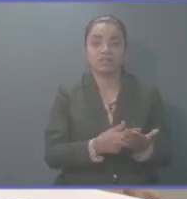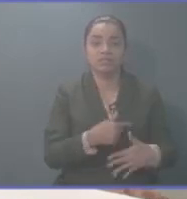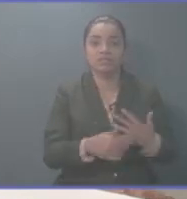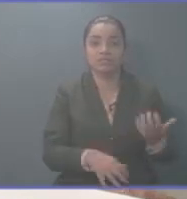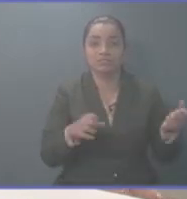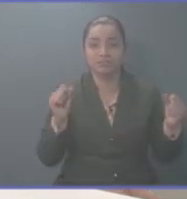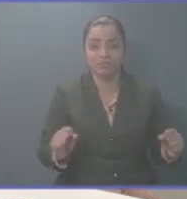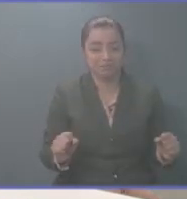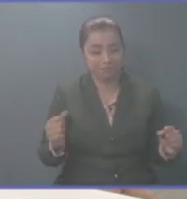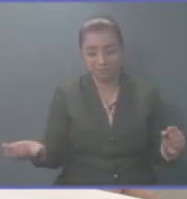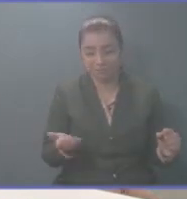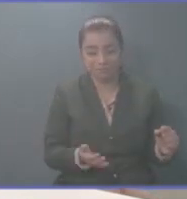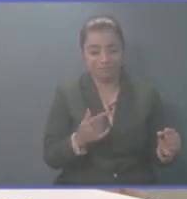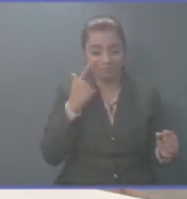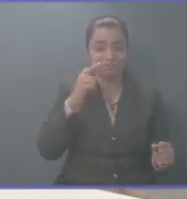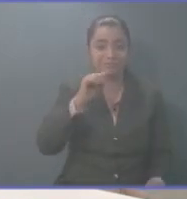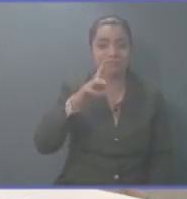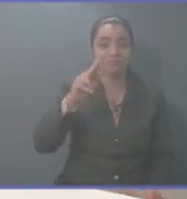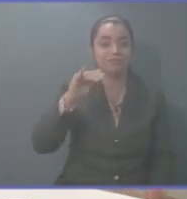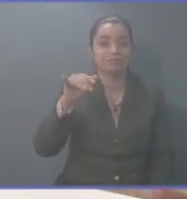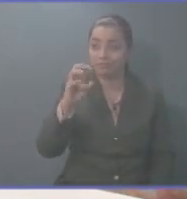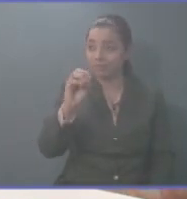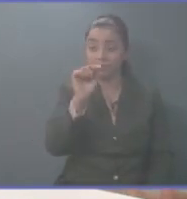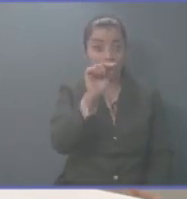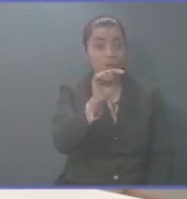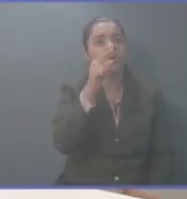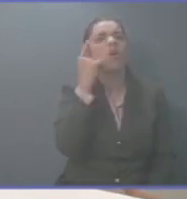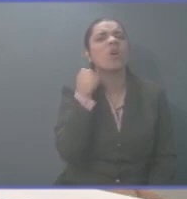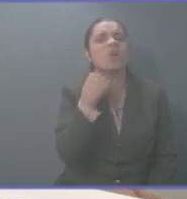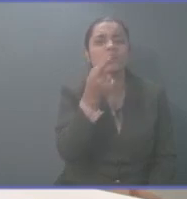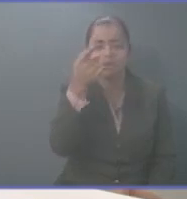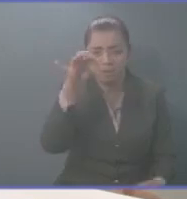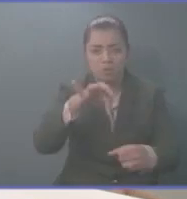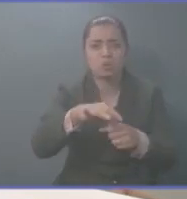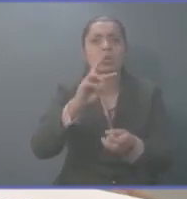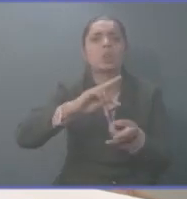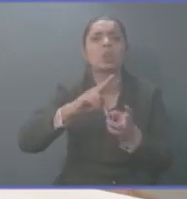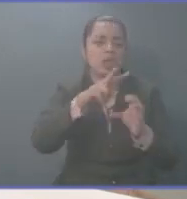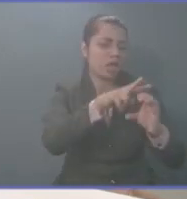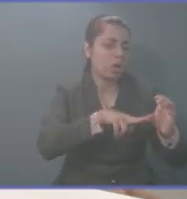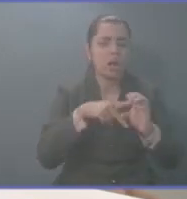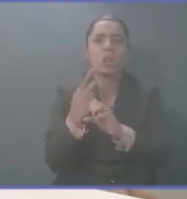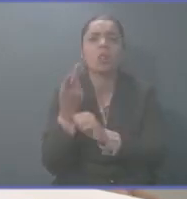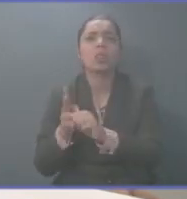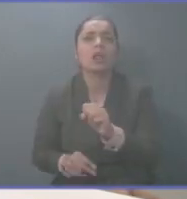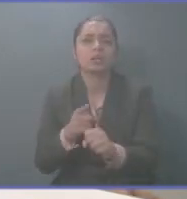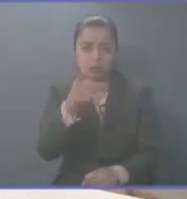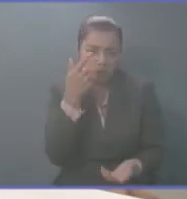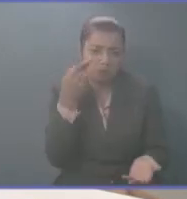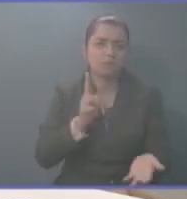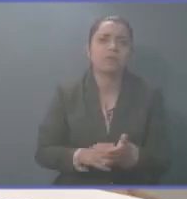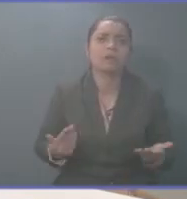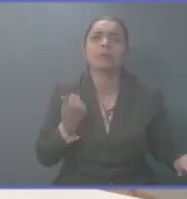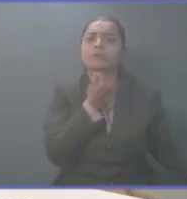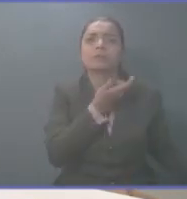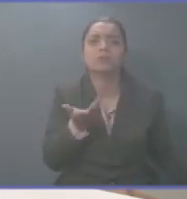Uy, Arena, señor Araujo, pero si usted fue el que votó por el tema de la dolarización, ahí está su firma en el decreto. Si usted fue el que